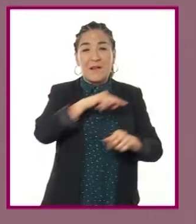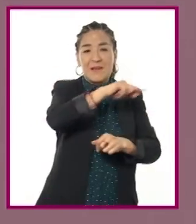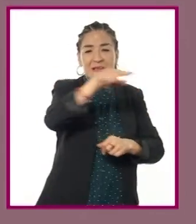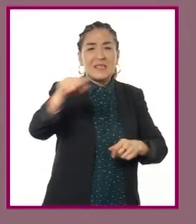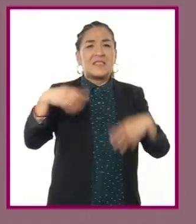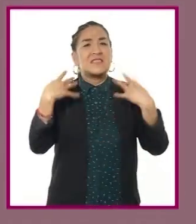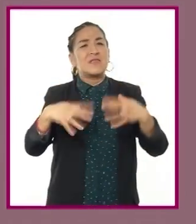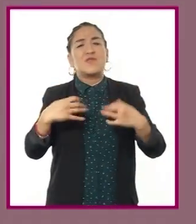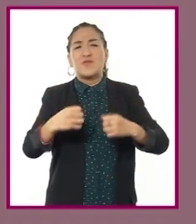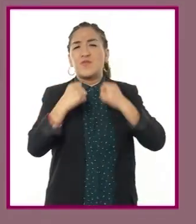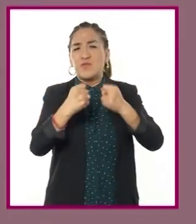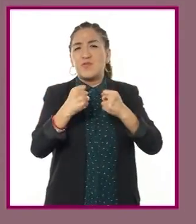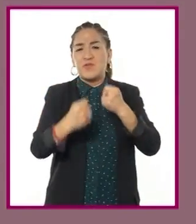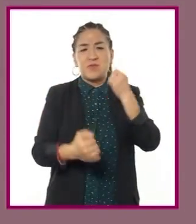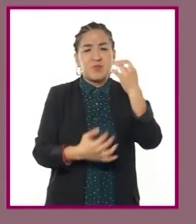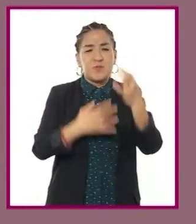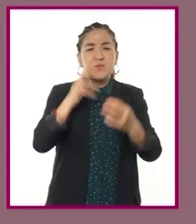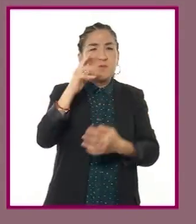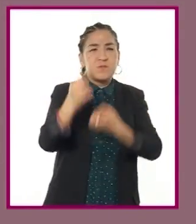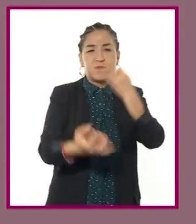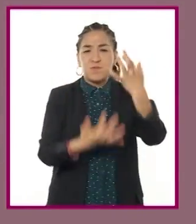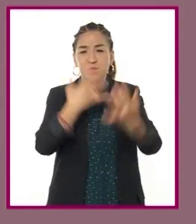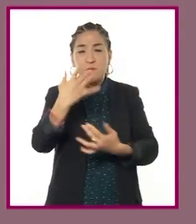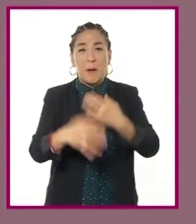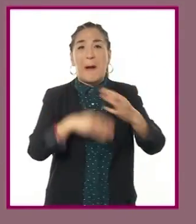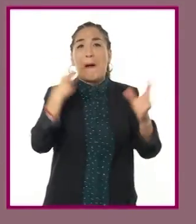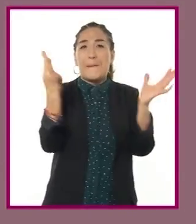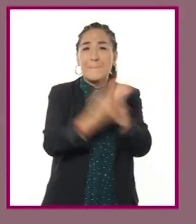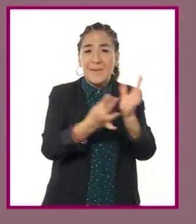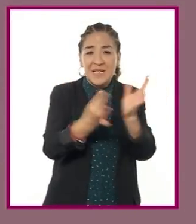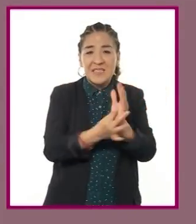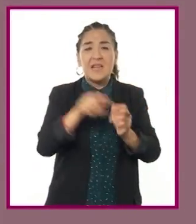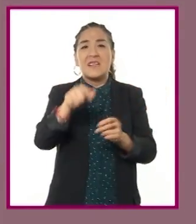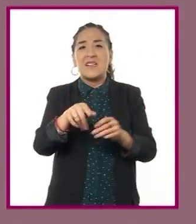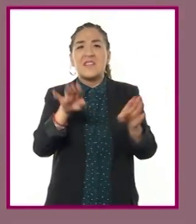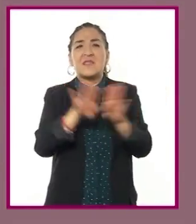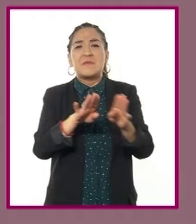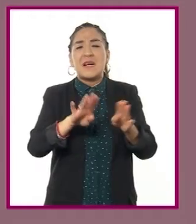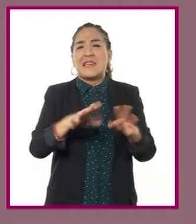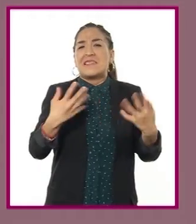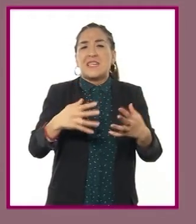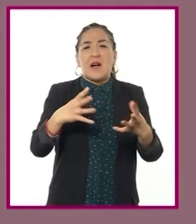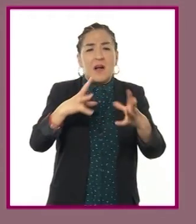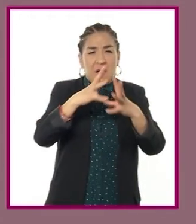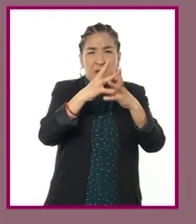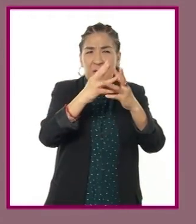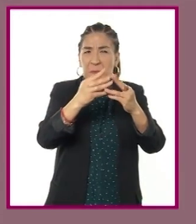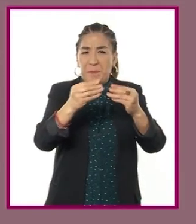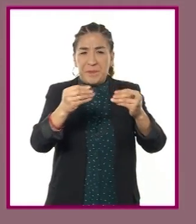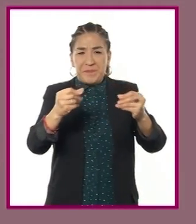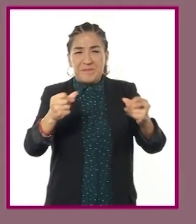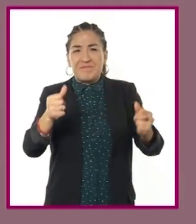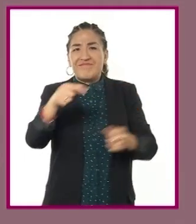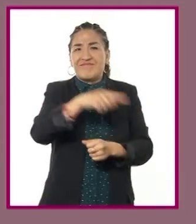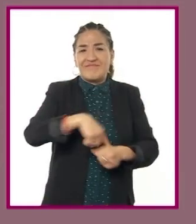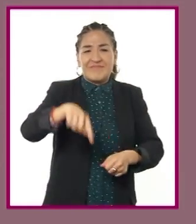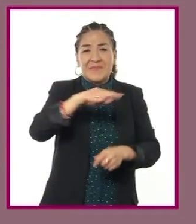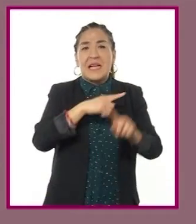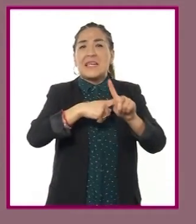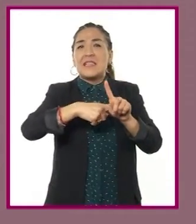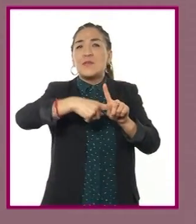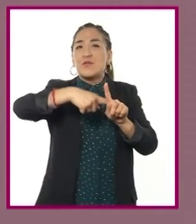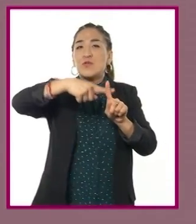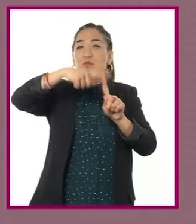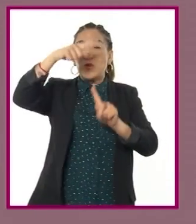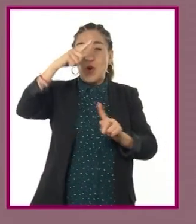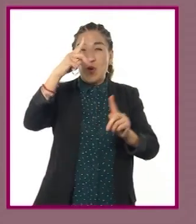ardía al rojo vivo, mientras que el combustible y otros metales se habían convertido en una masa líquida incandescente. La temperatura alcanzaba